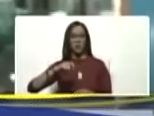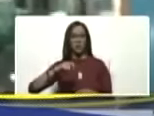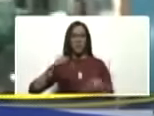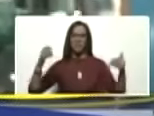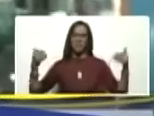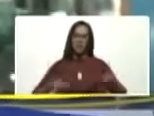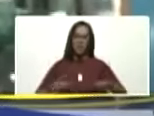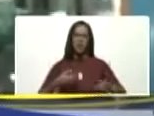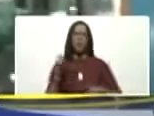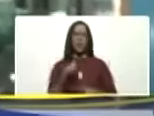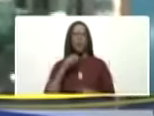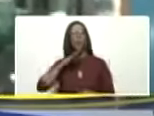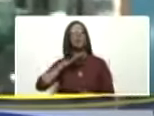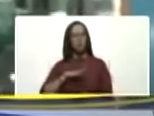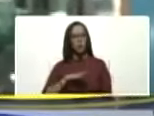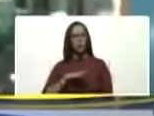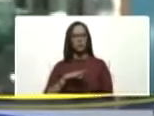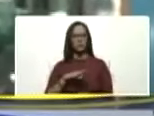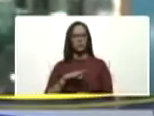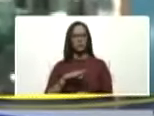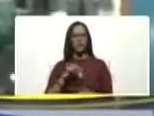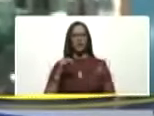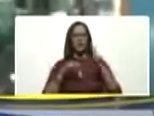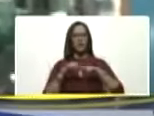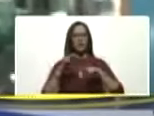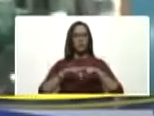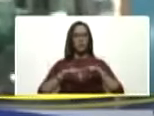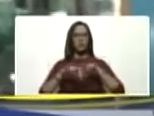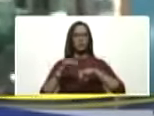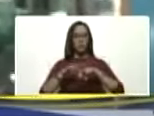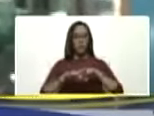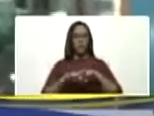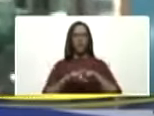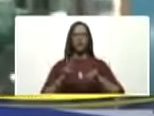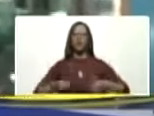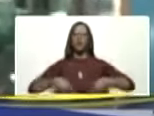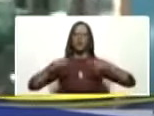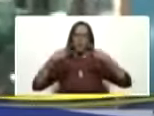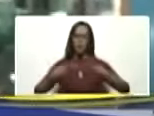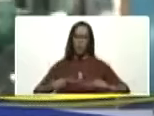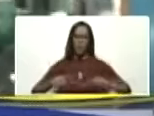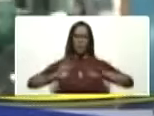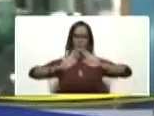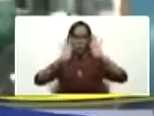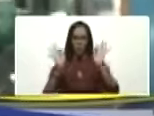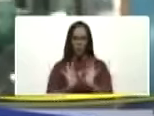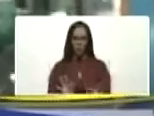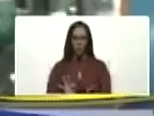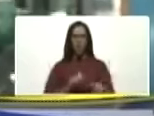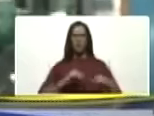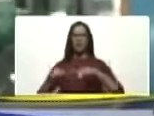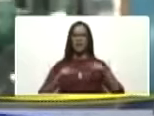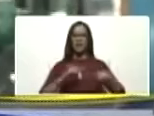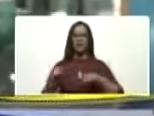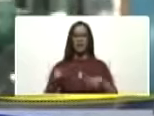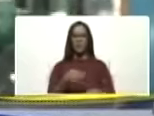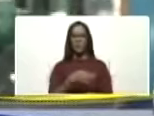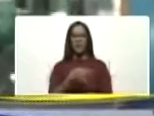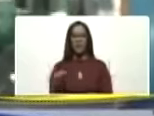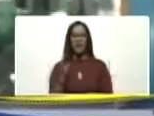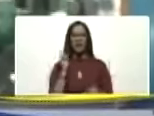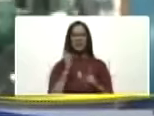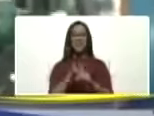empeñado como estoy, de construir un nuevo modelo de gestión eficiente desde